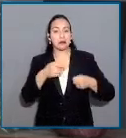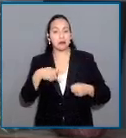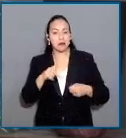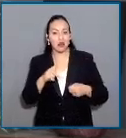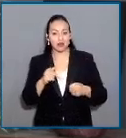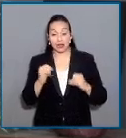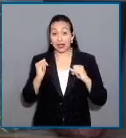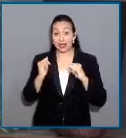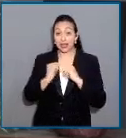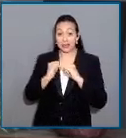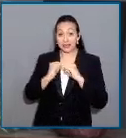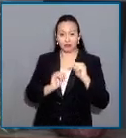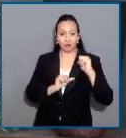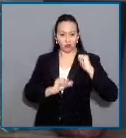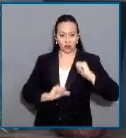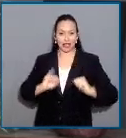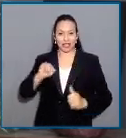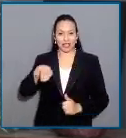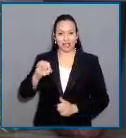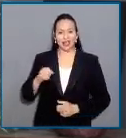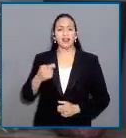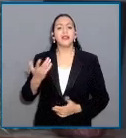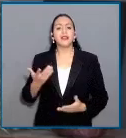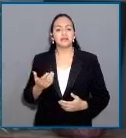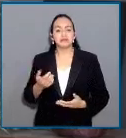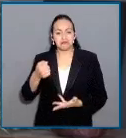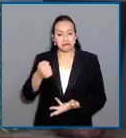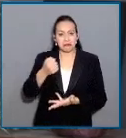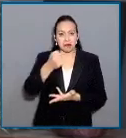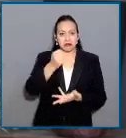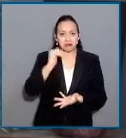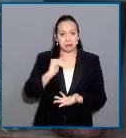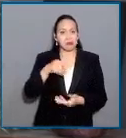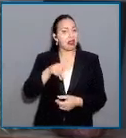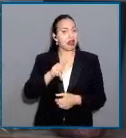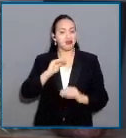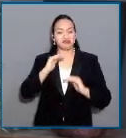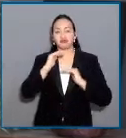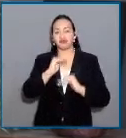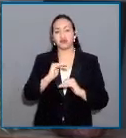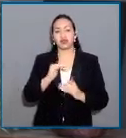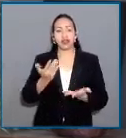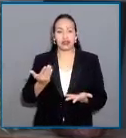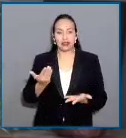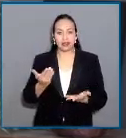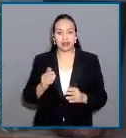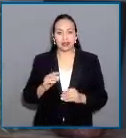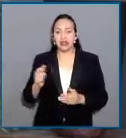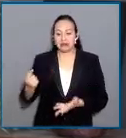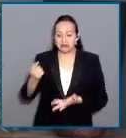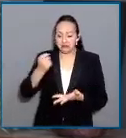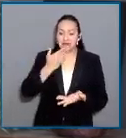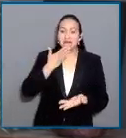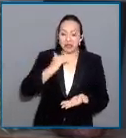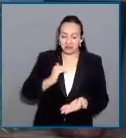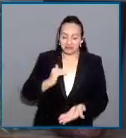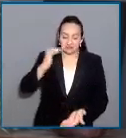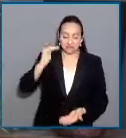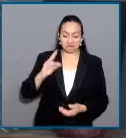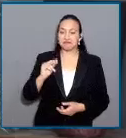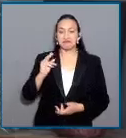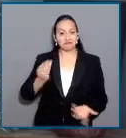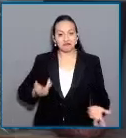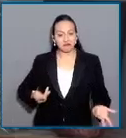Electoral tienen limitaciones presupuestales muy claras. No se les está otorgando el presupuesto que ellos mismos